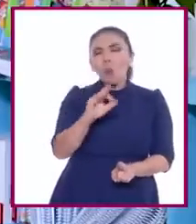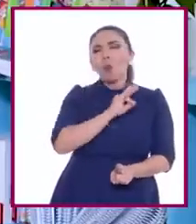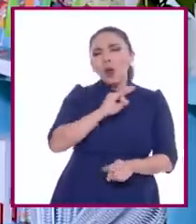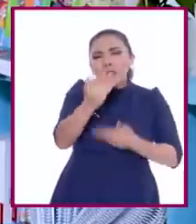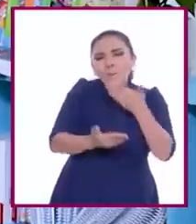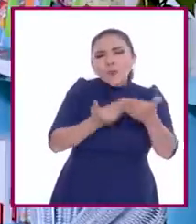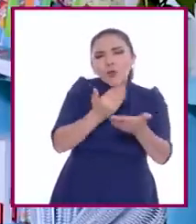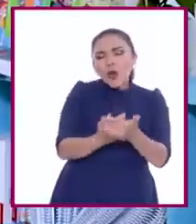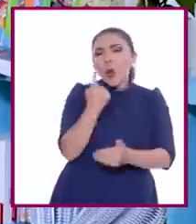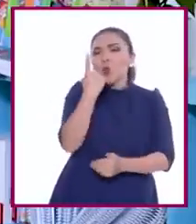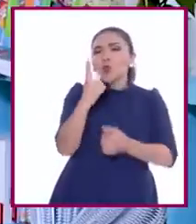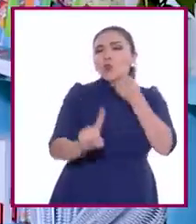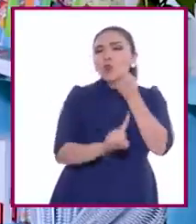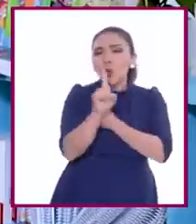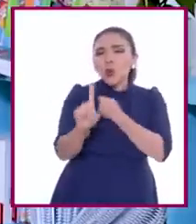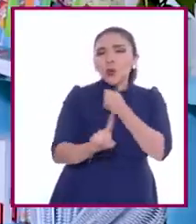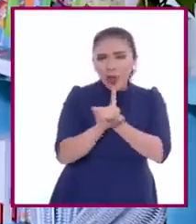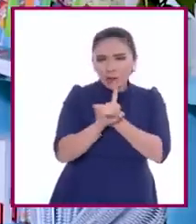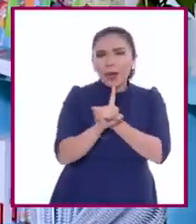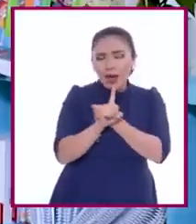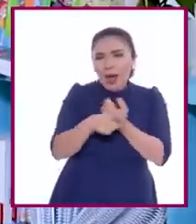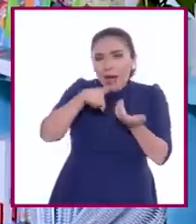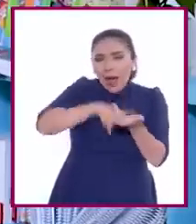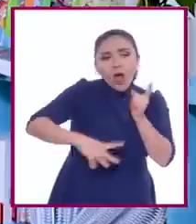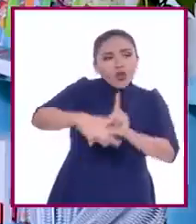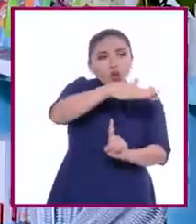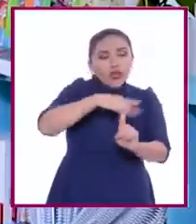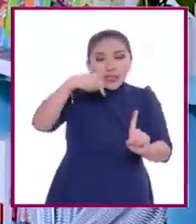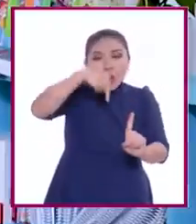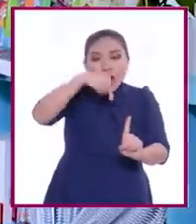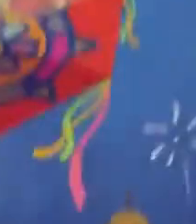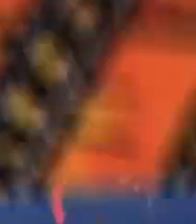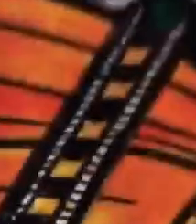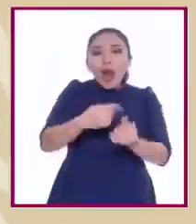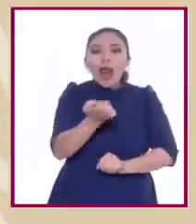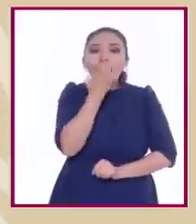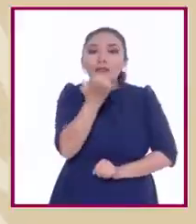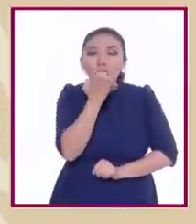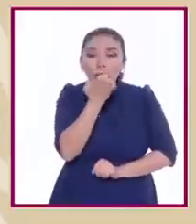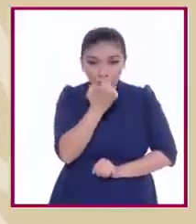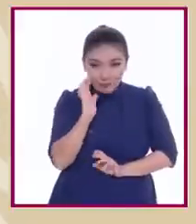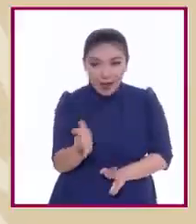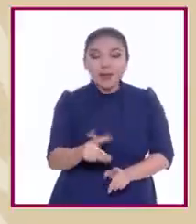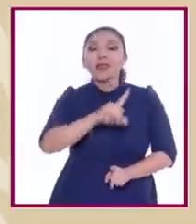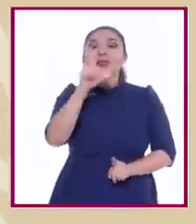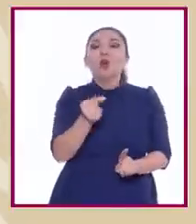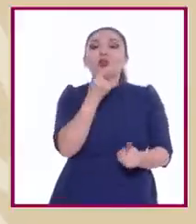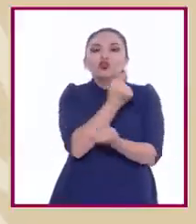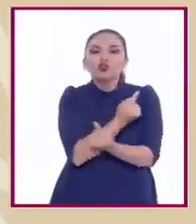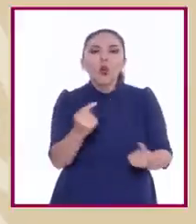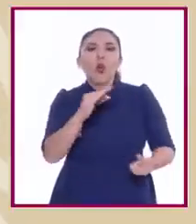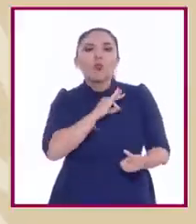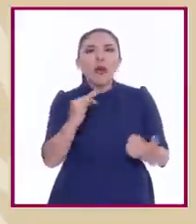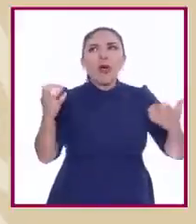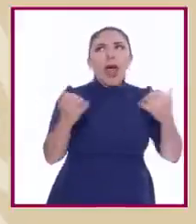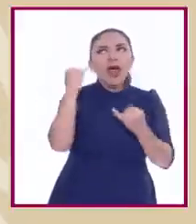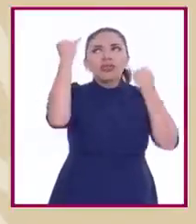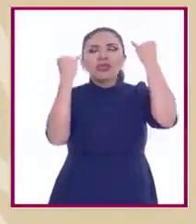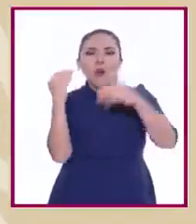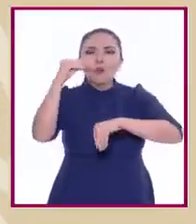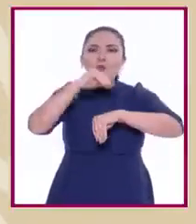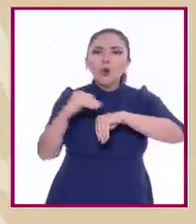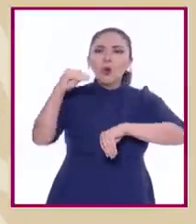consideré en proponer una problemática en el contexto de la escuela. Con esta problemática, los niños pueden hacer